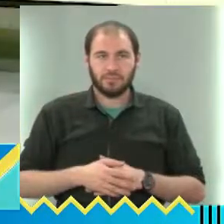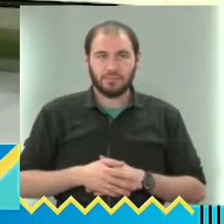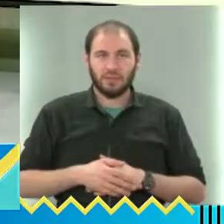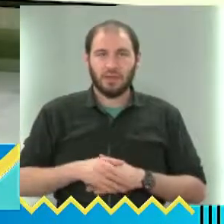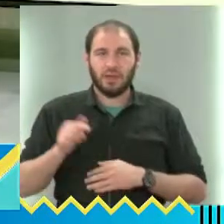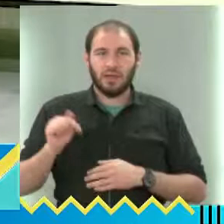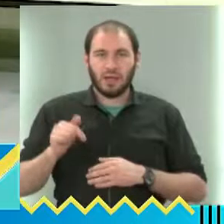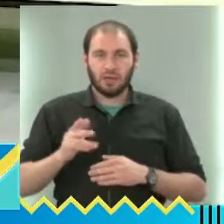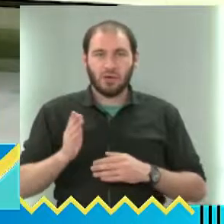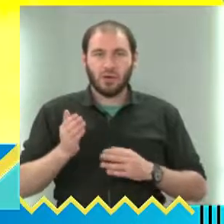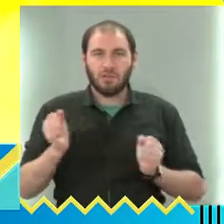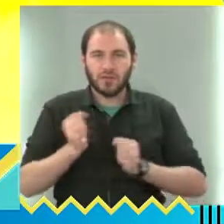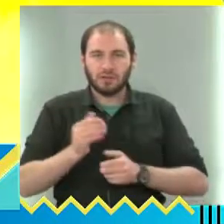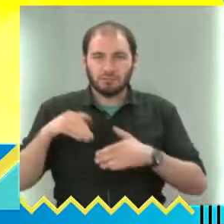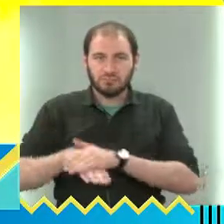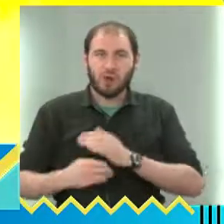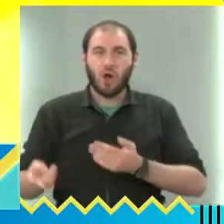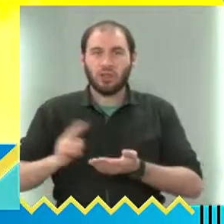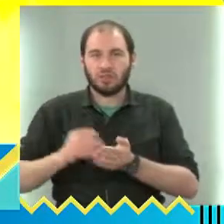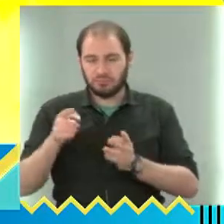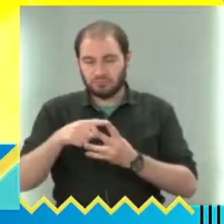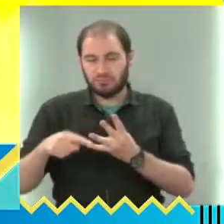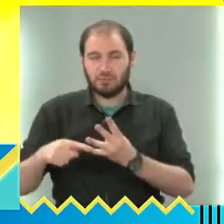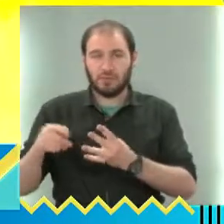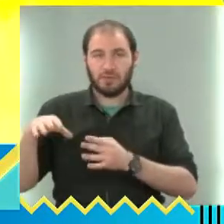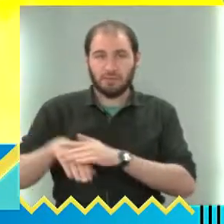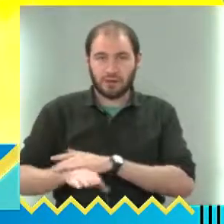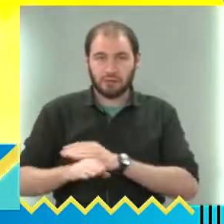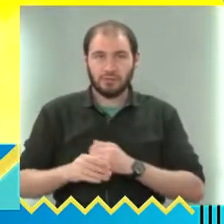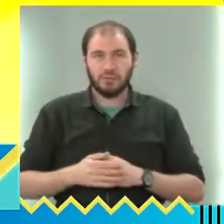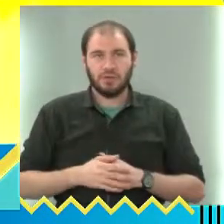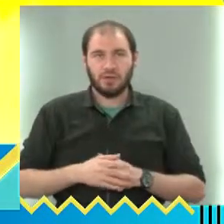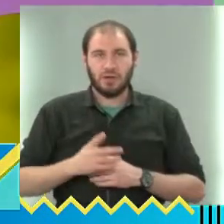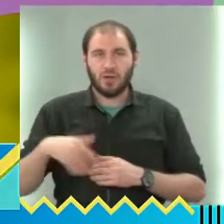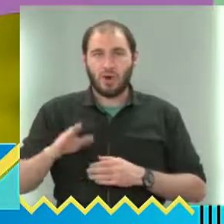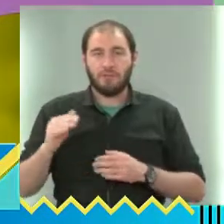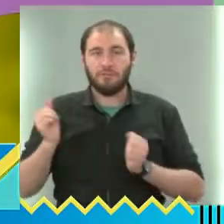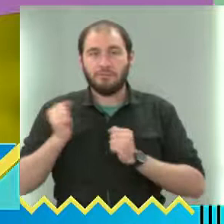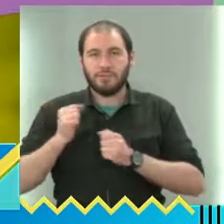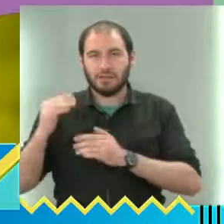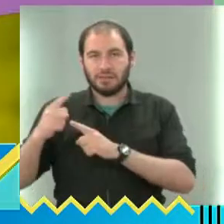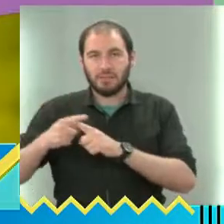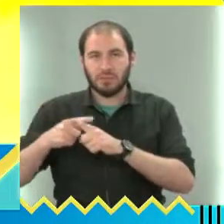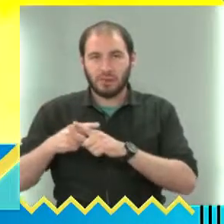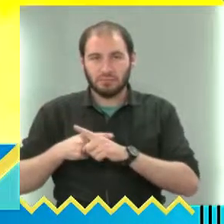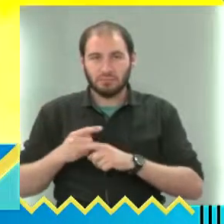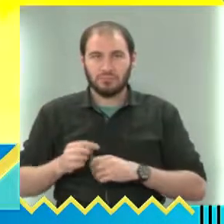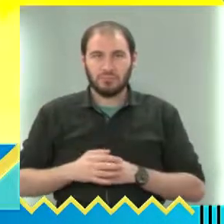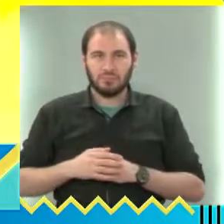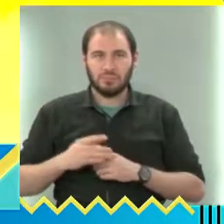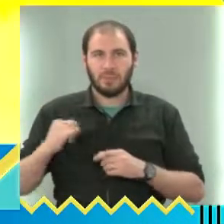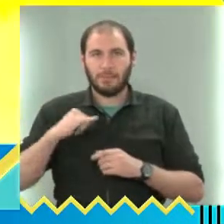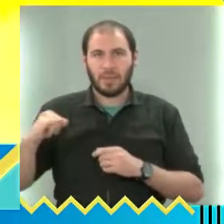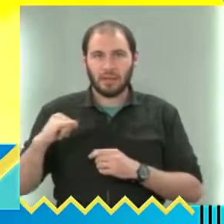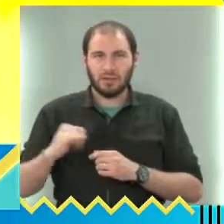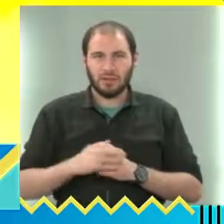Esto se congela nuevamente, el plasma y los crioprecipitados, y van a ultrafreezer, a temperaturas a menos